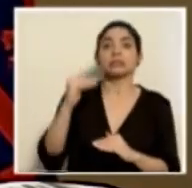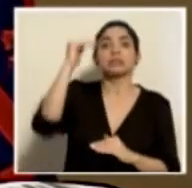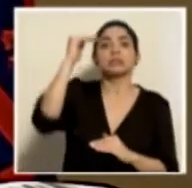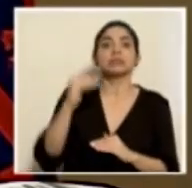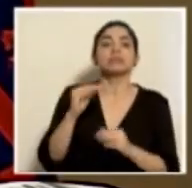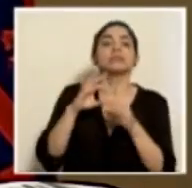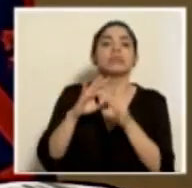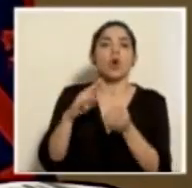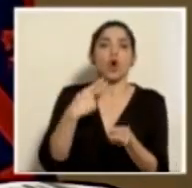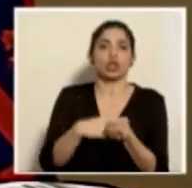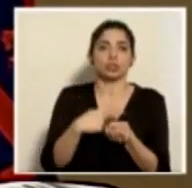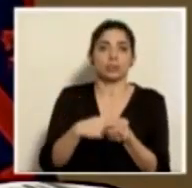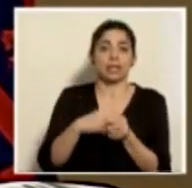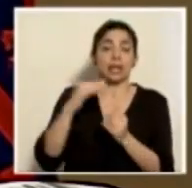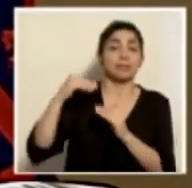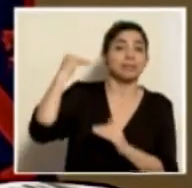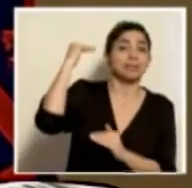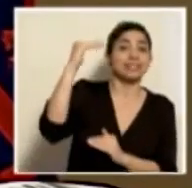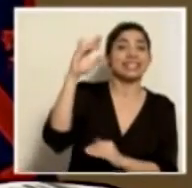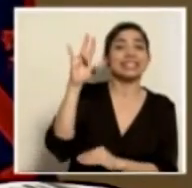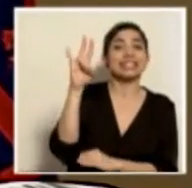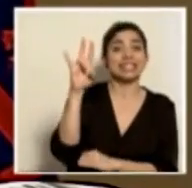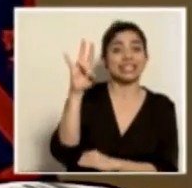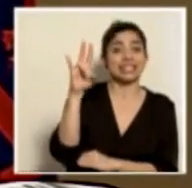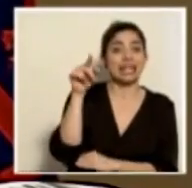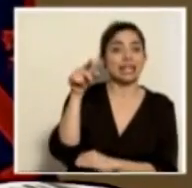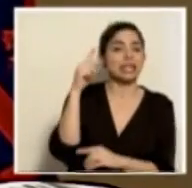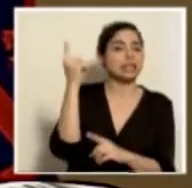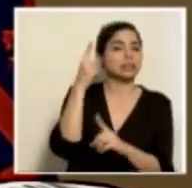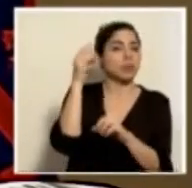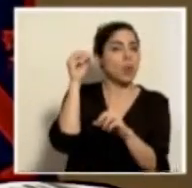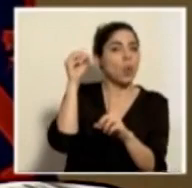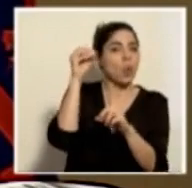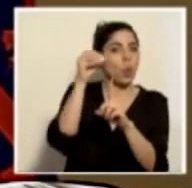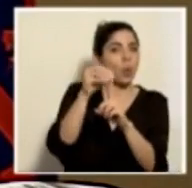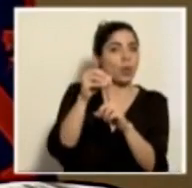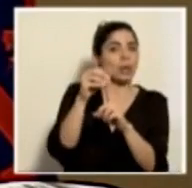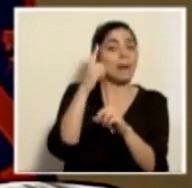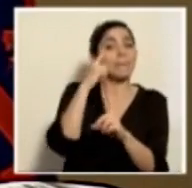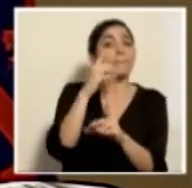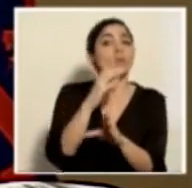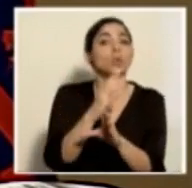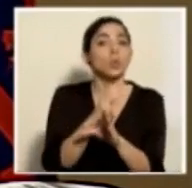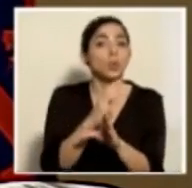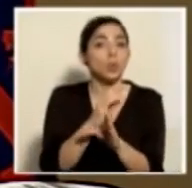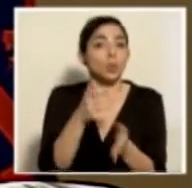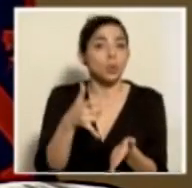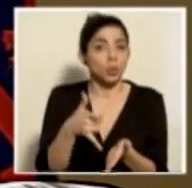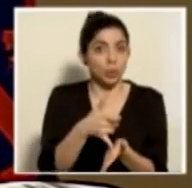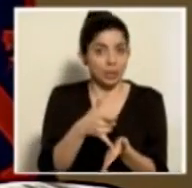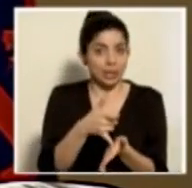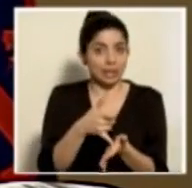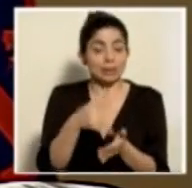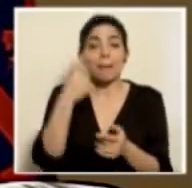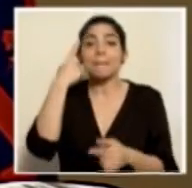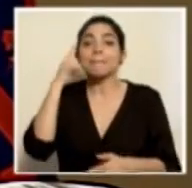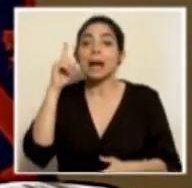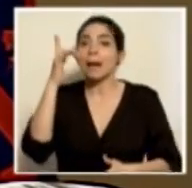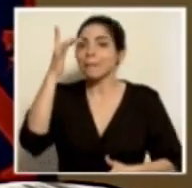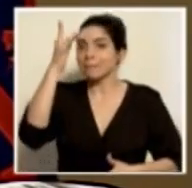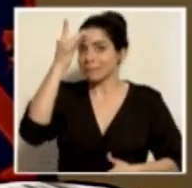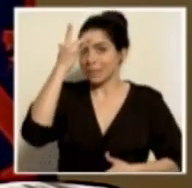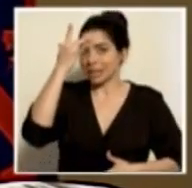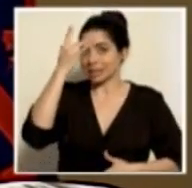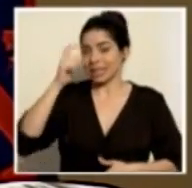hospitalización, y el piso 7, que desde el inicio fue diseñado para cuidados intensivos de pacientes que hay